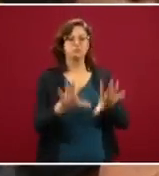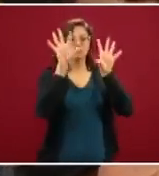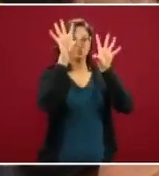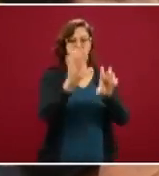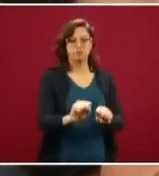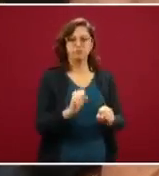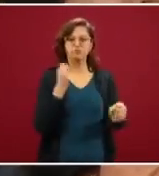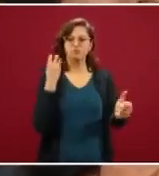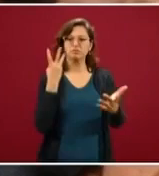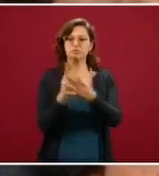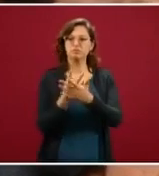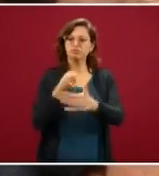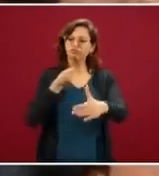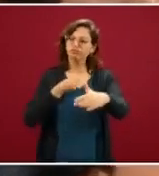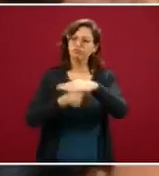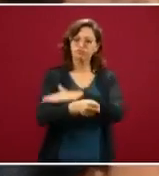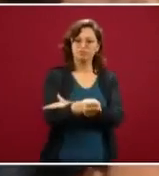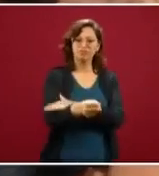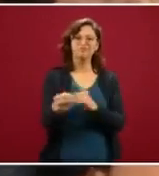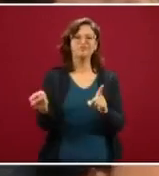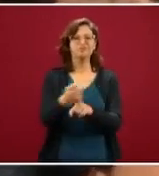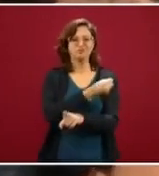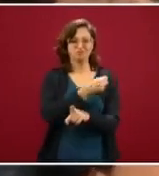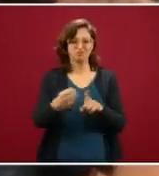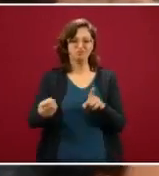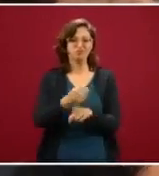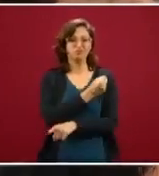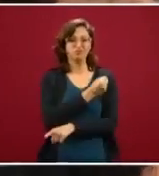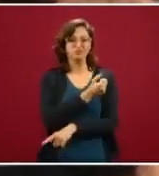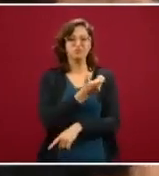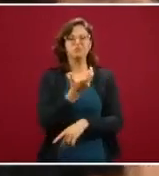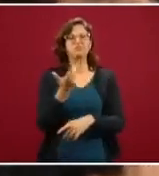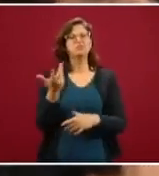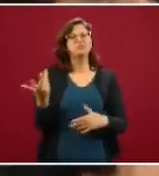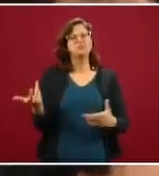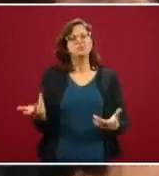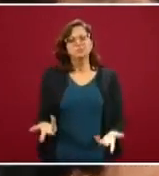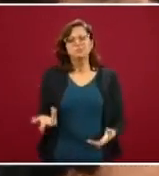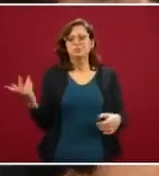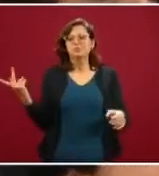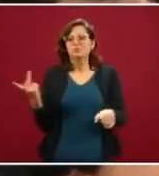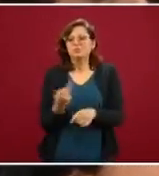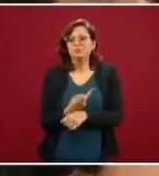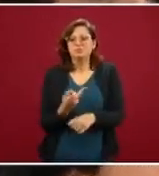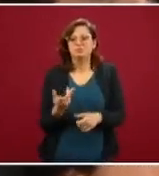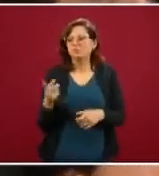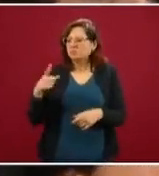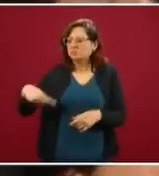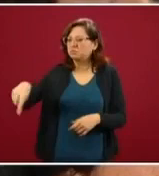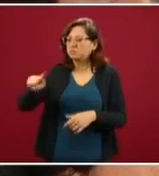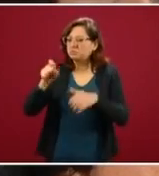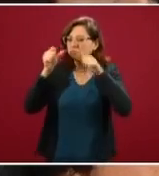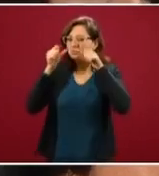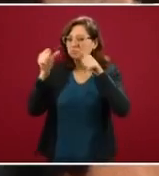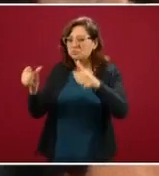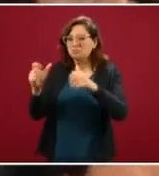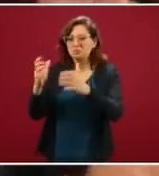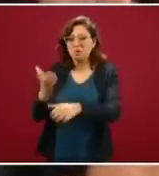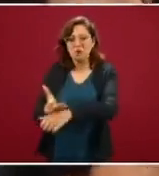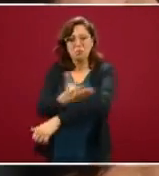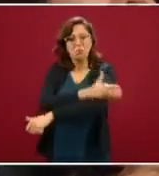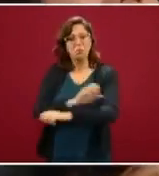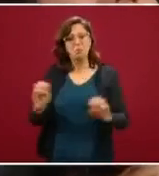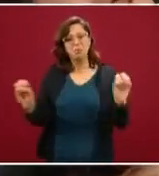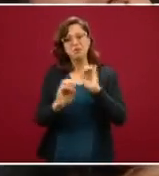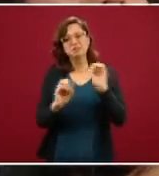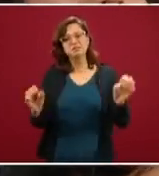esposada, la encarcelaron, aparte la golpearon. Entonces, no han tenido ningún acompañamiento, presidente. Esa sería